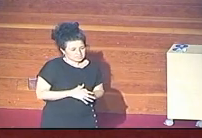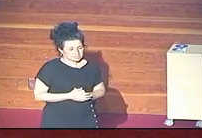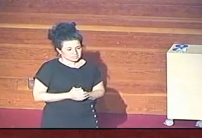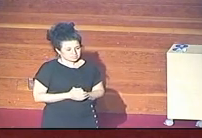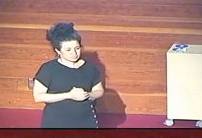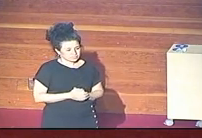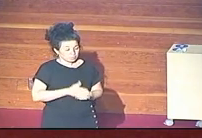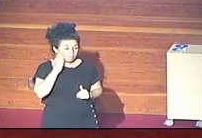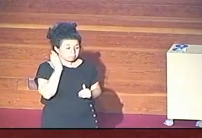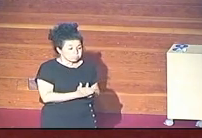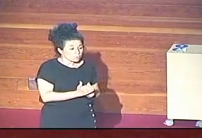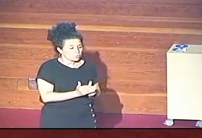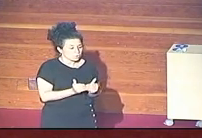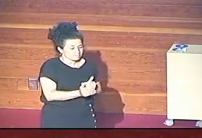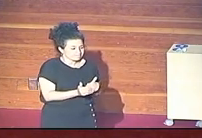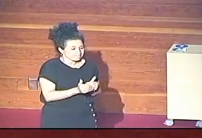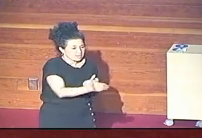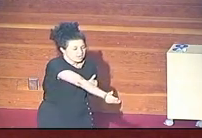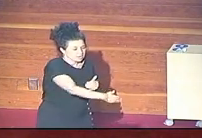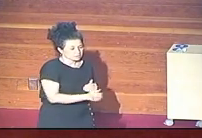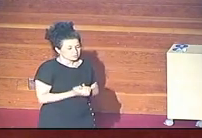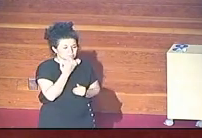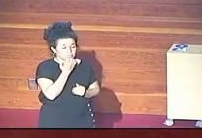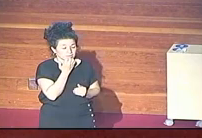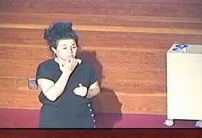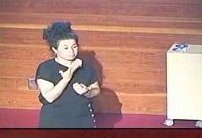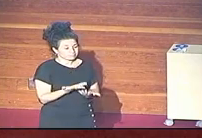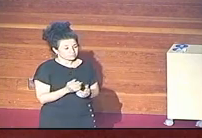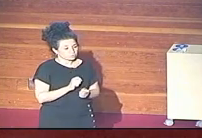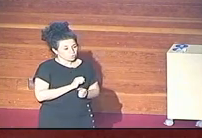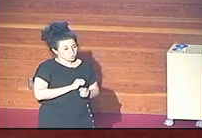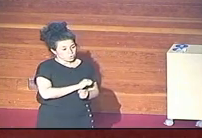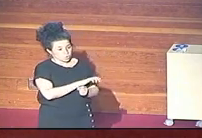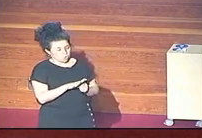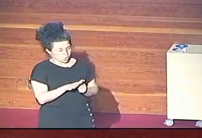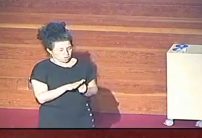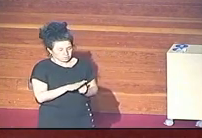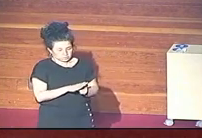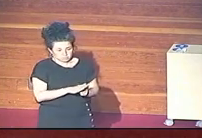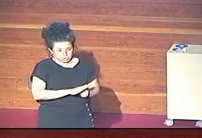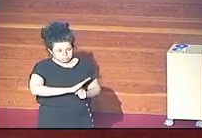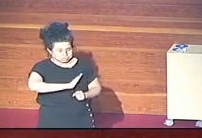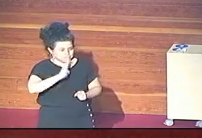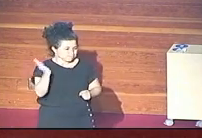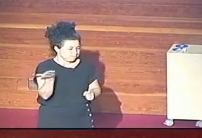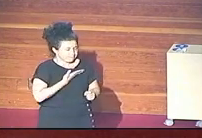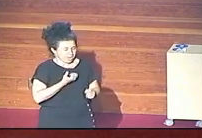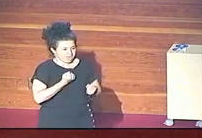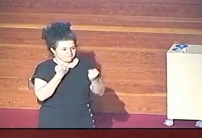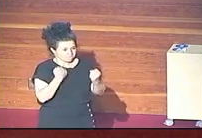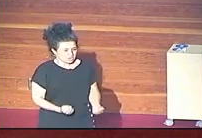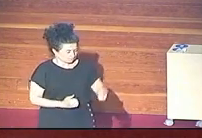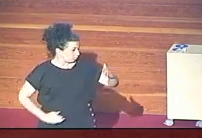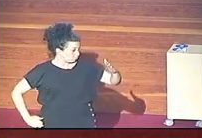impacto el coronavirus nos ha venido como un jarro de agua fría no que nos cayó y nos paralizó